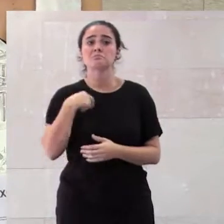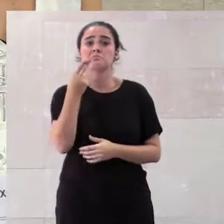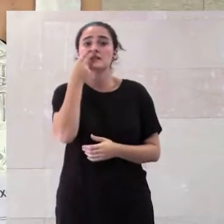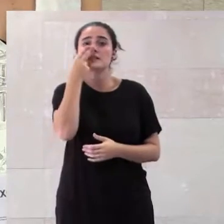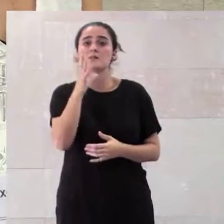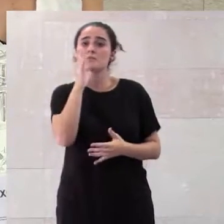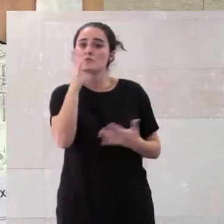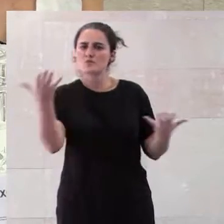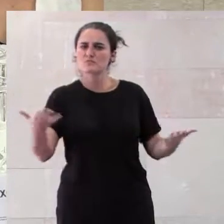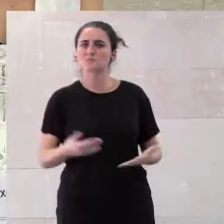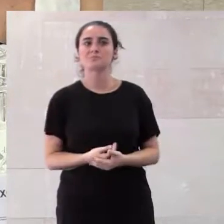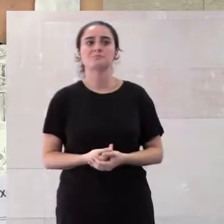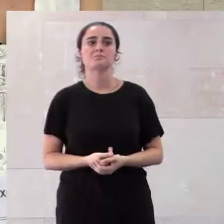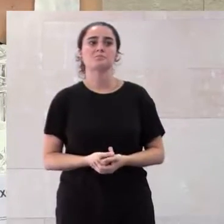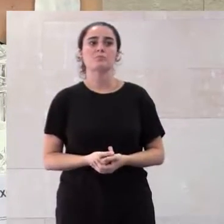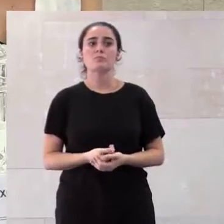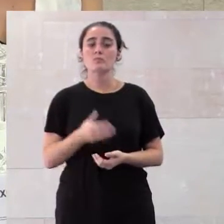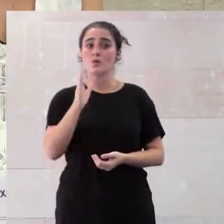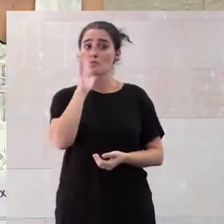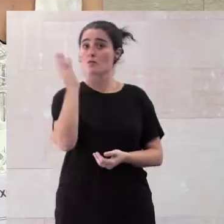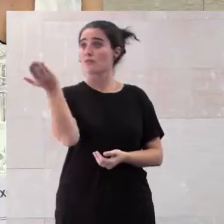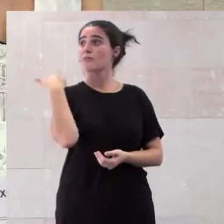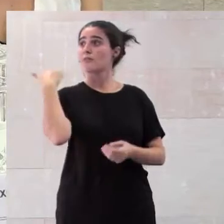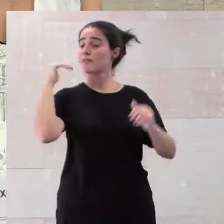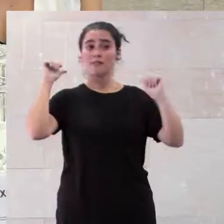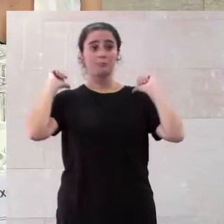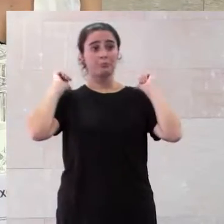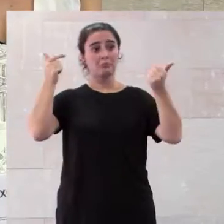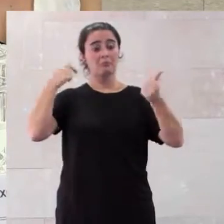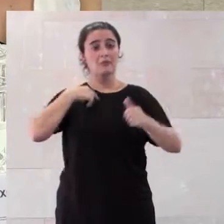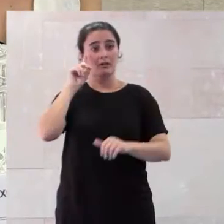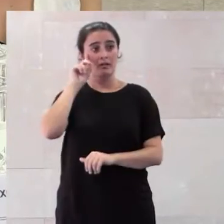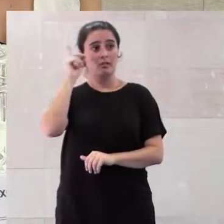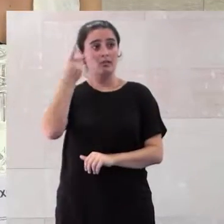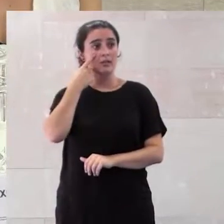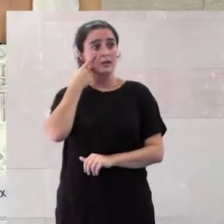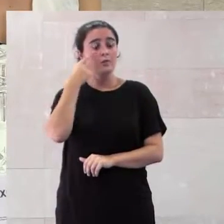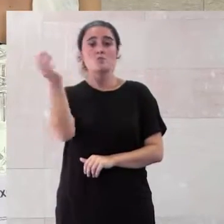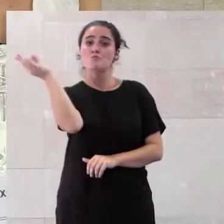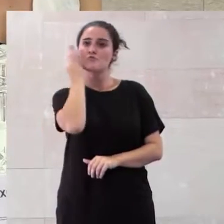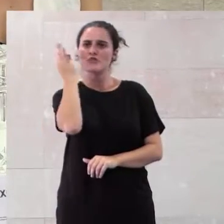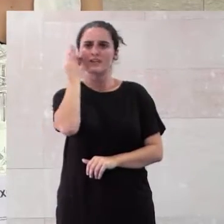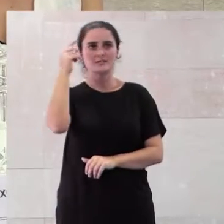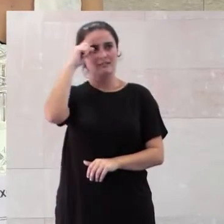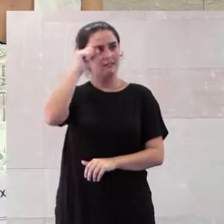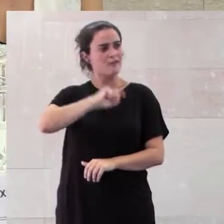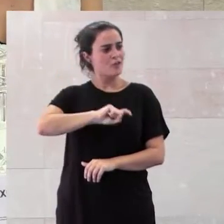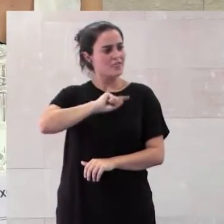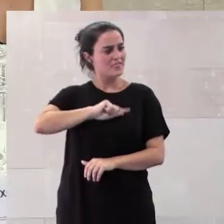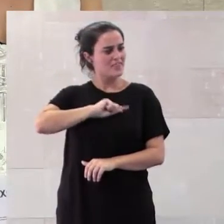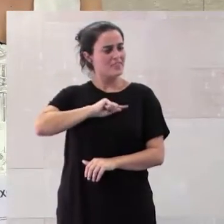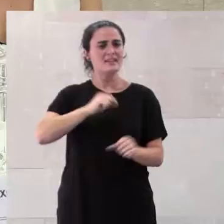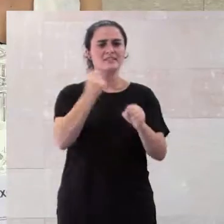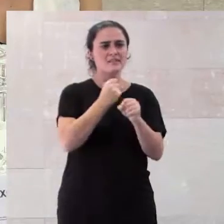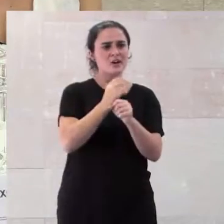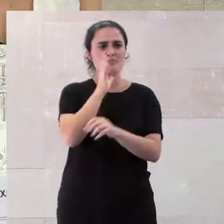esto? Porque desde el primer momento me di cuenta que trabajaban la conciencia de las mujeres, la conciencia de que hay desigualdades entre hombres